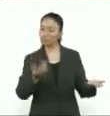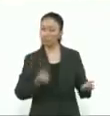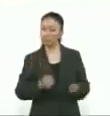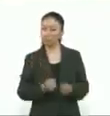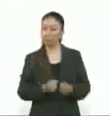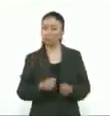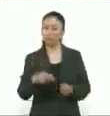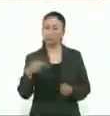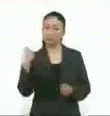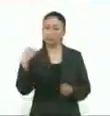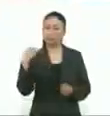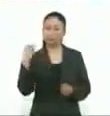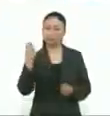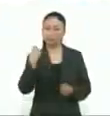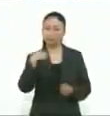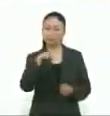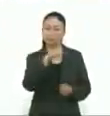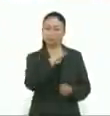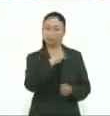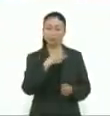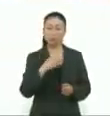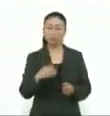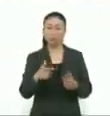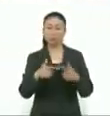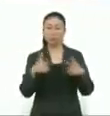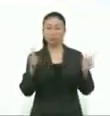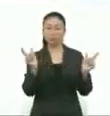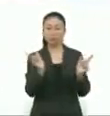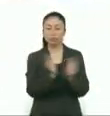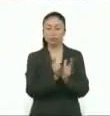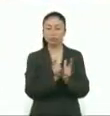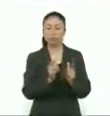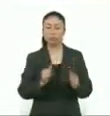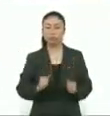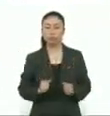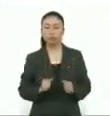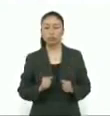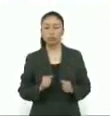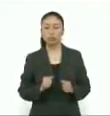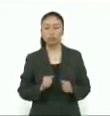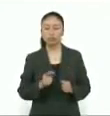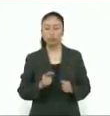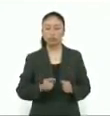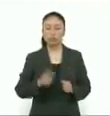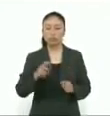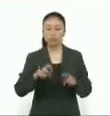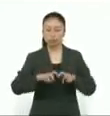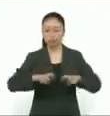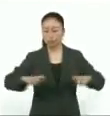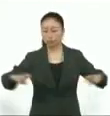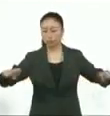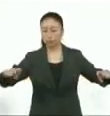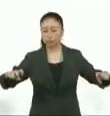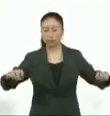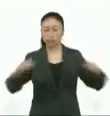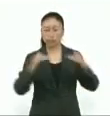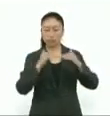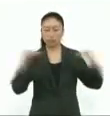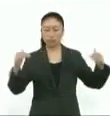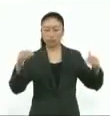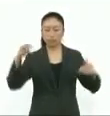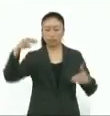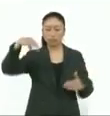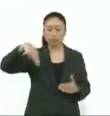nombre de nuestro movimiento que llevó al gobierno de México al primer gabinete paritario?